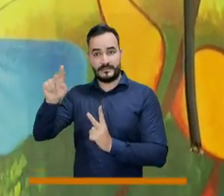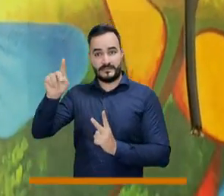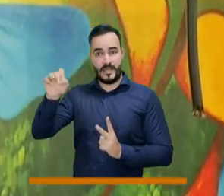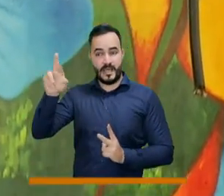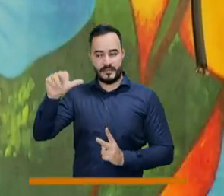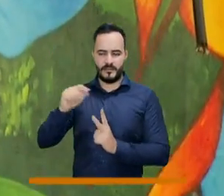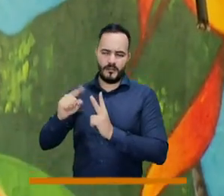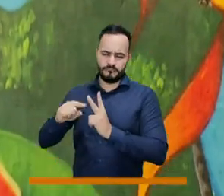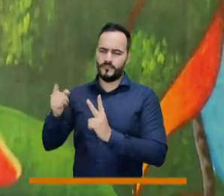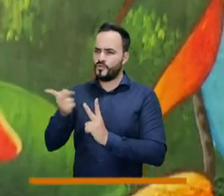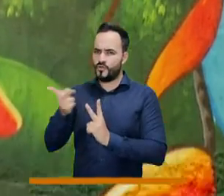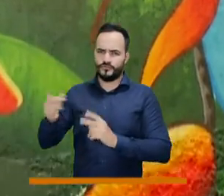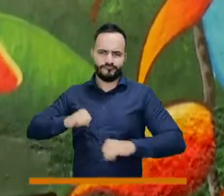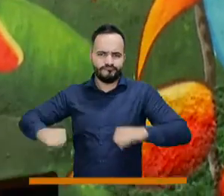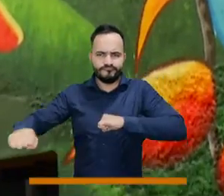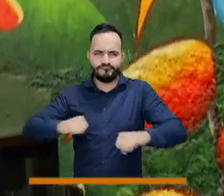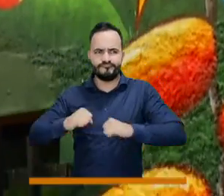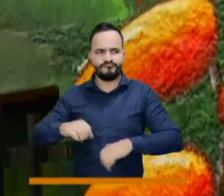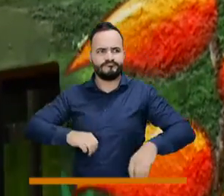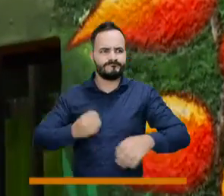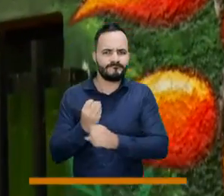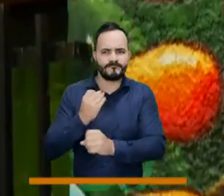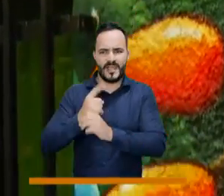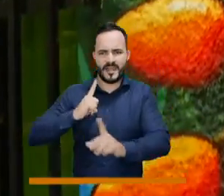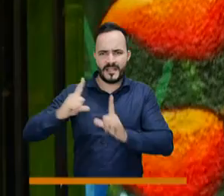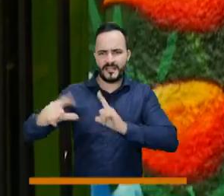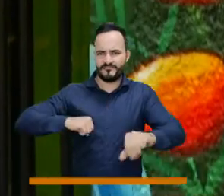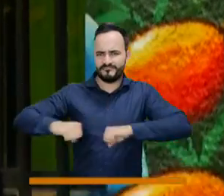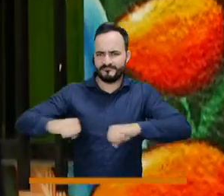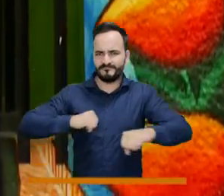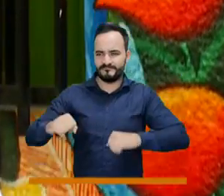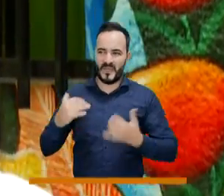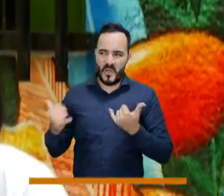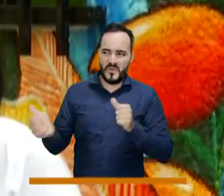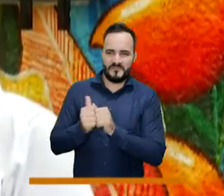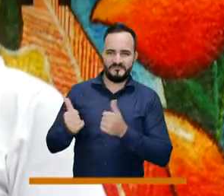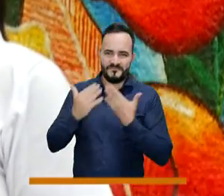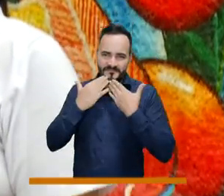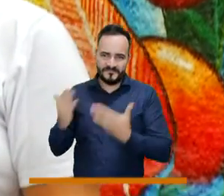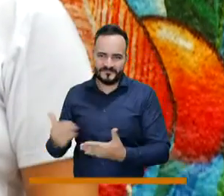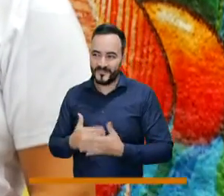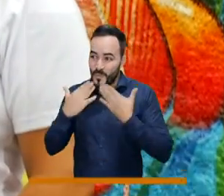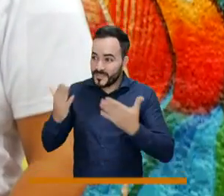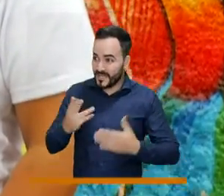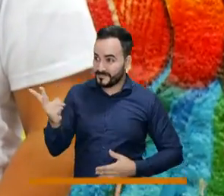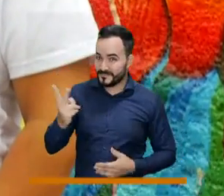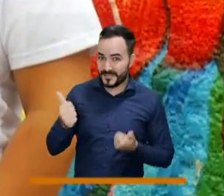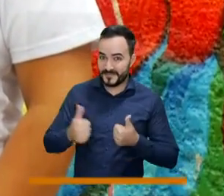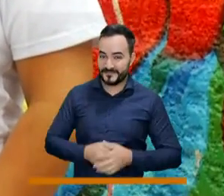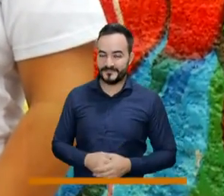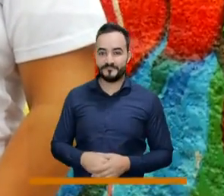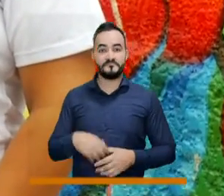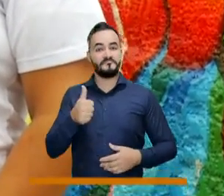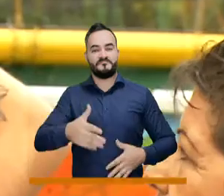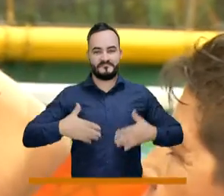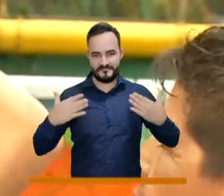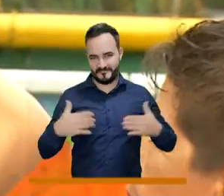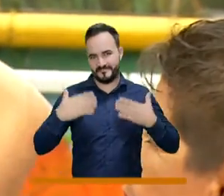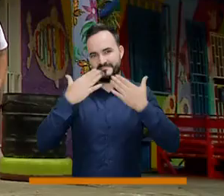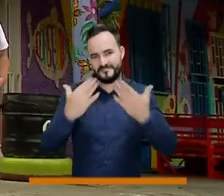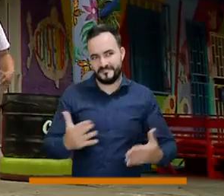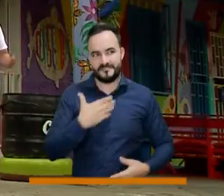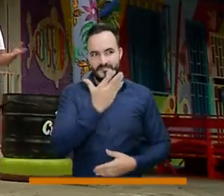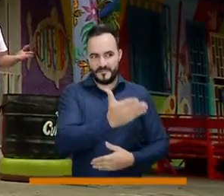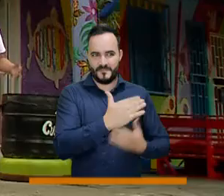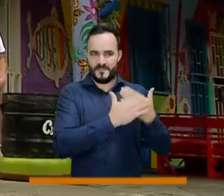con Sandra, que también ha tomado las banderas del liderazgo comunitario en este territorio y que me están acompañando. Entonces, ¿cómo están,